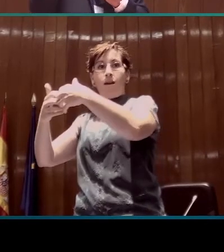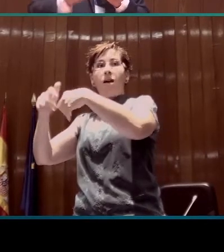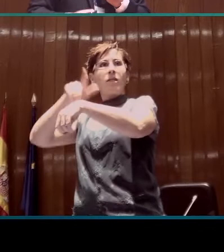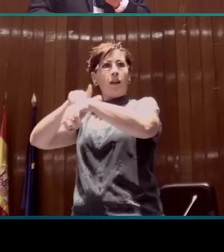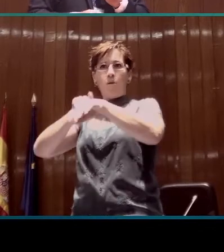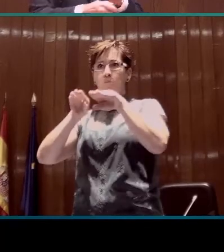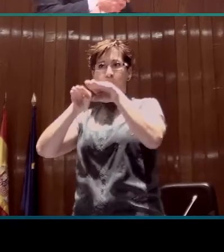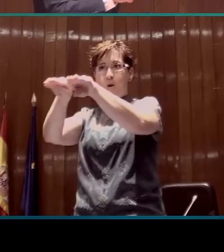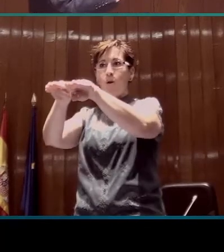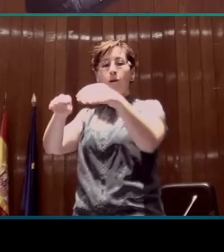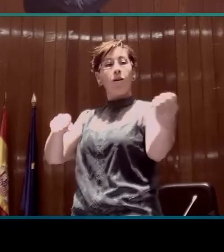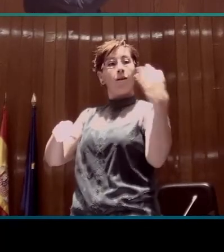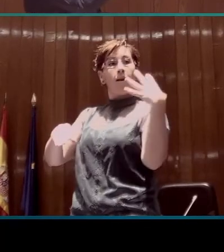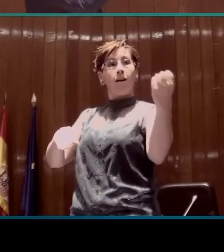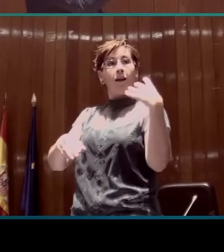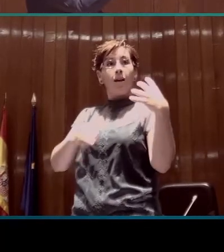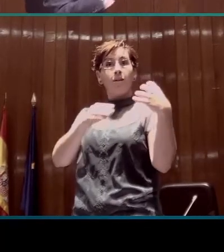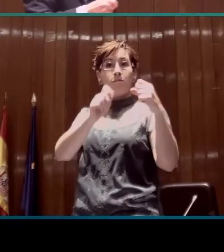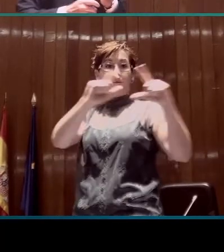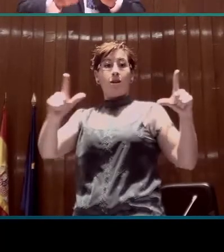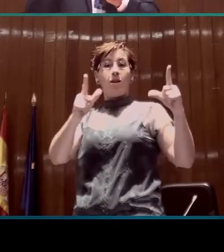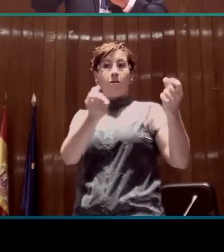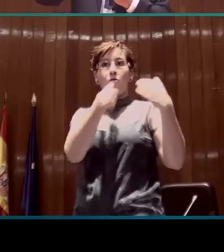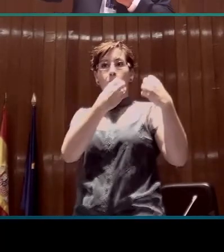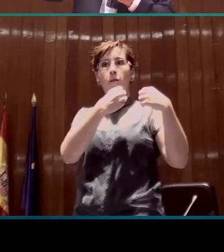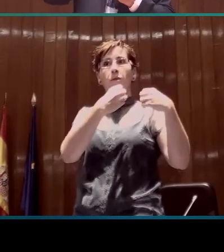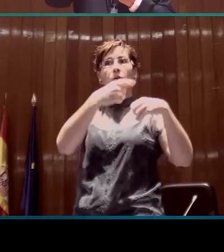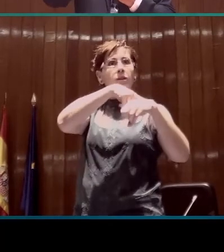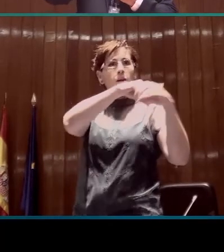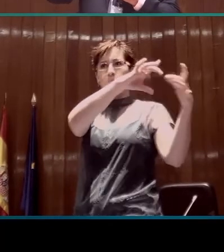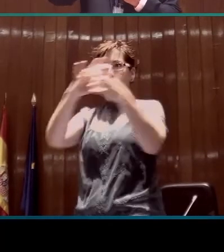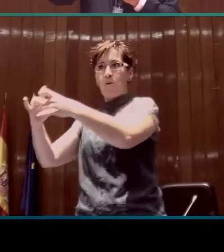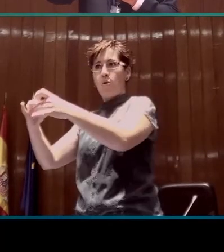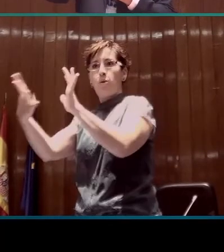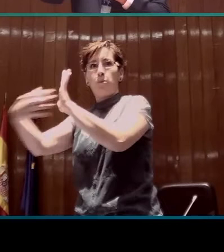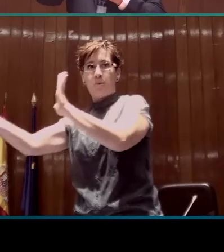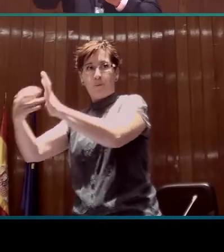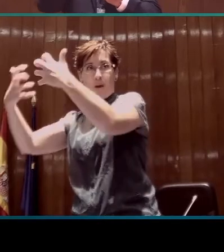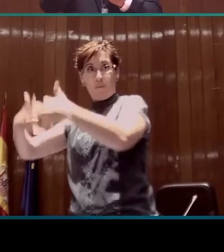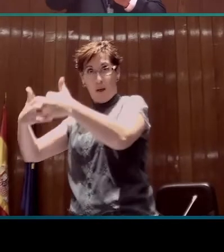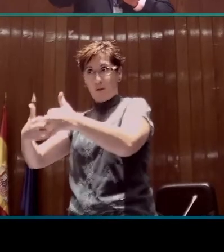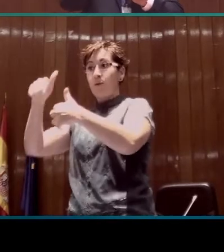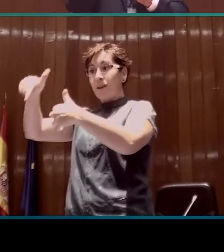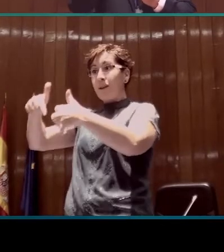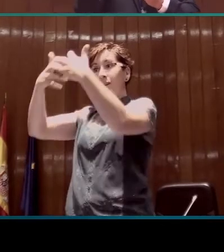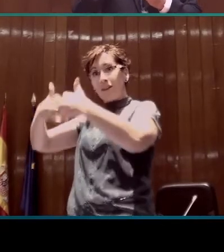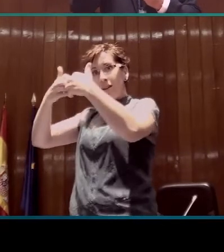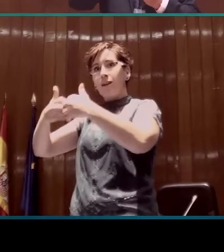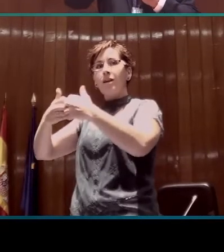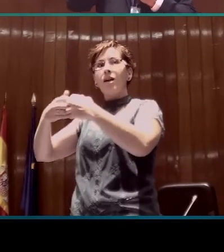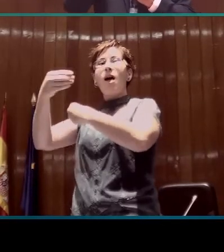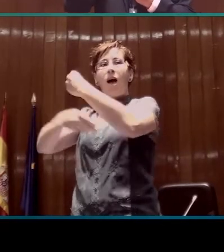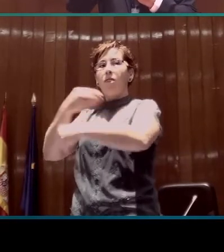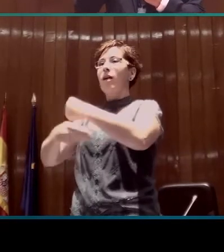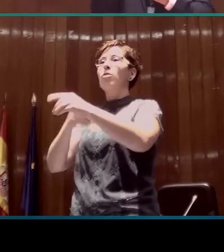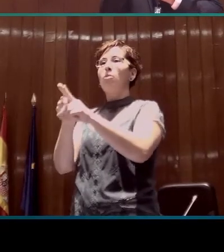presentación de la información y al final, en esas ondas, nosotros mandamos unos, se denominan triggers, unos disparos, de